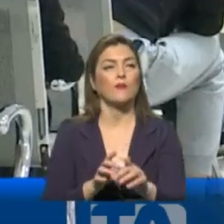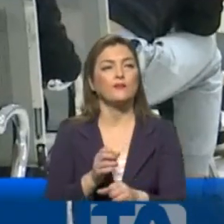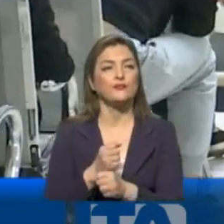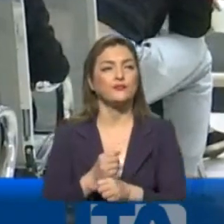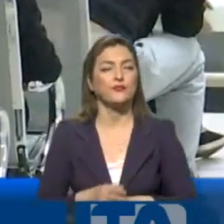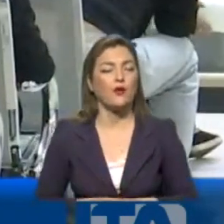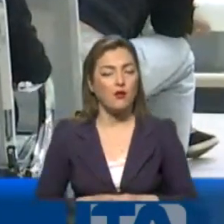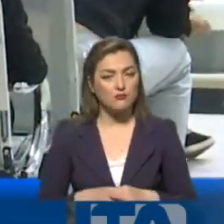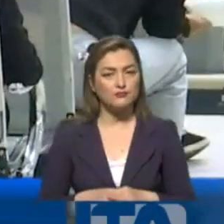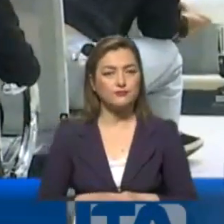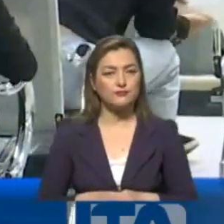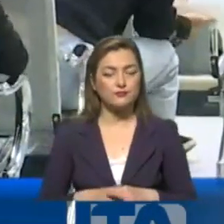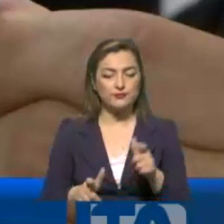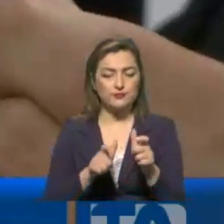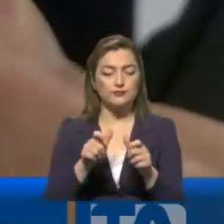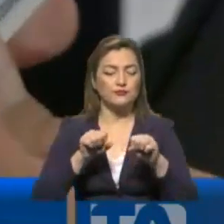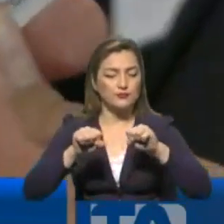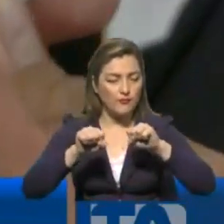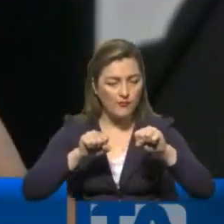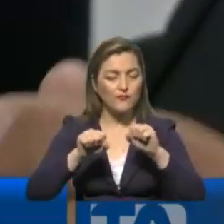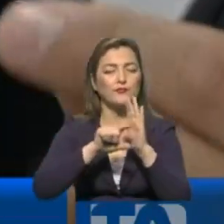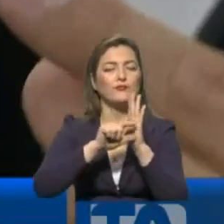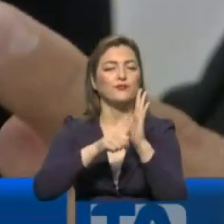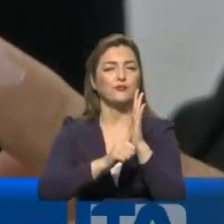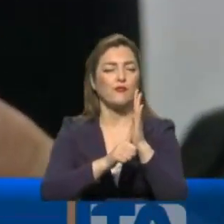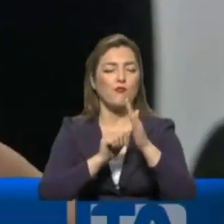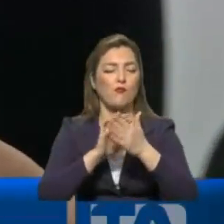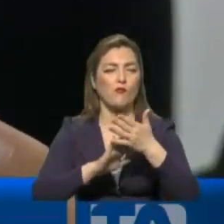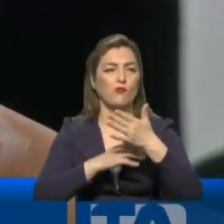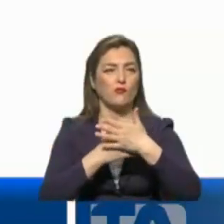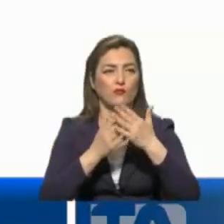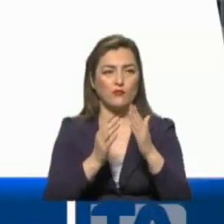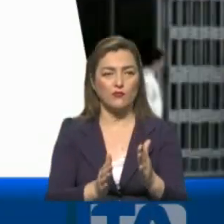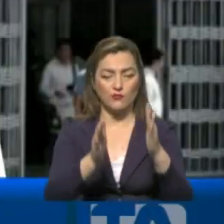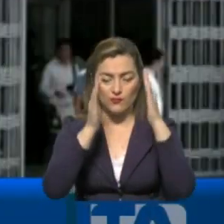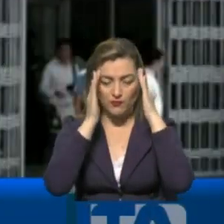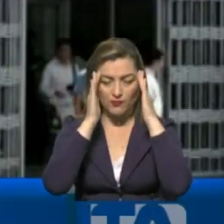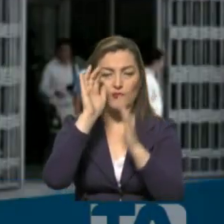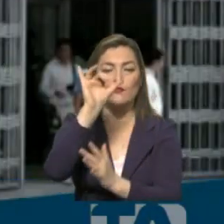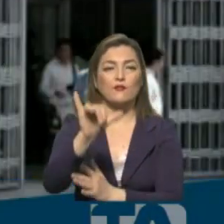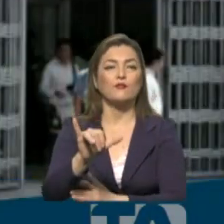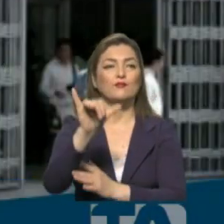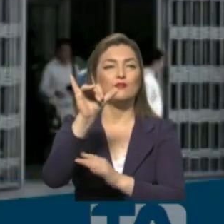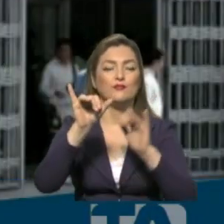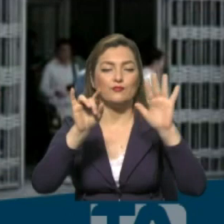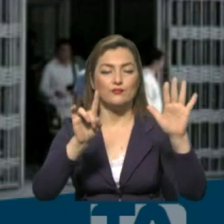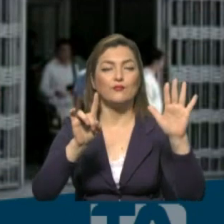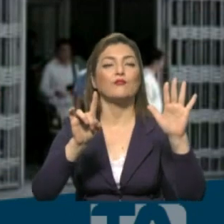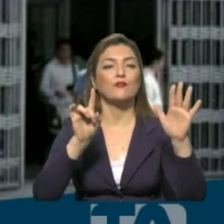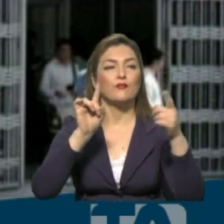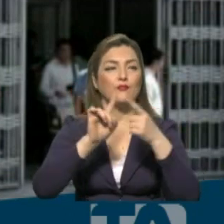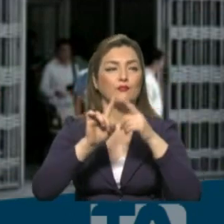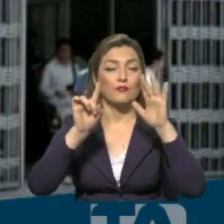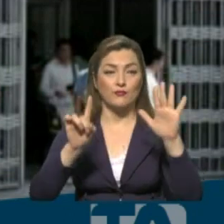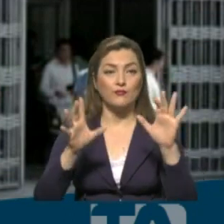bioseguridad. Además, para que la ciudadanía pueda realizar este trámite, se ampliaron los horarios de atención. Hasta el sábado será de 6 a 18